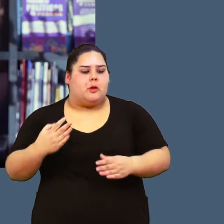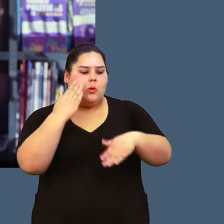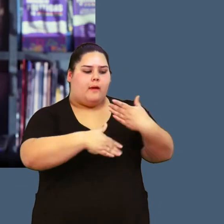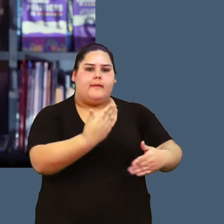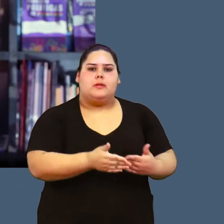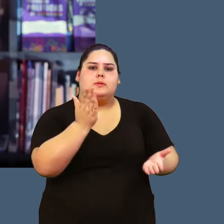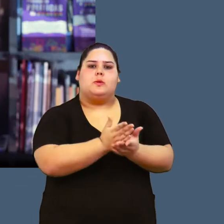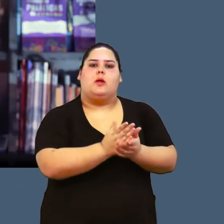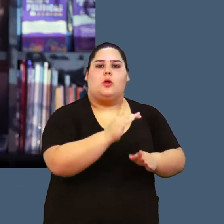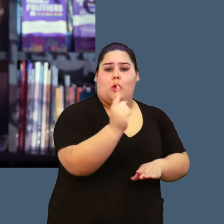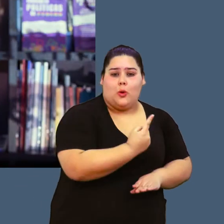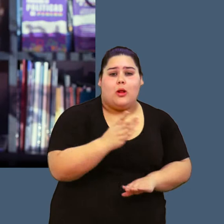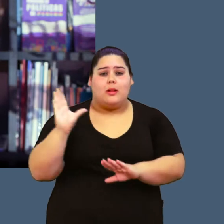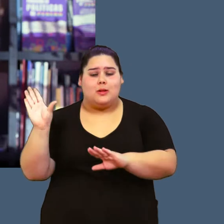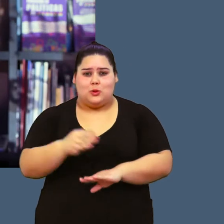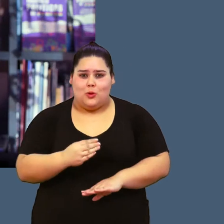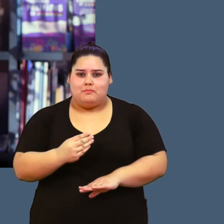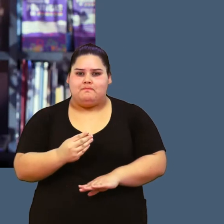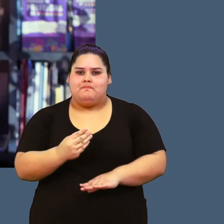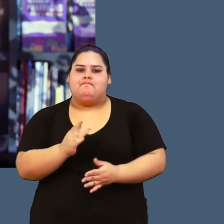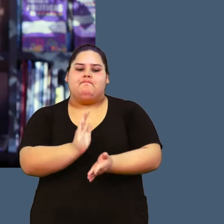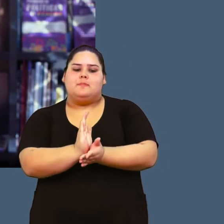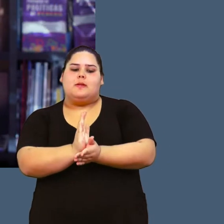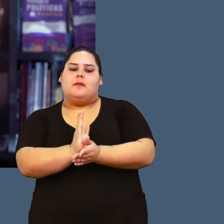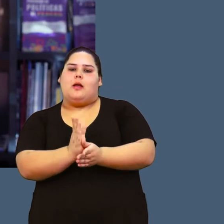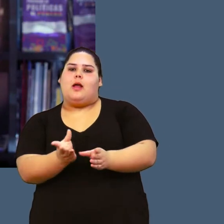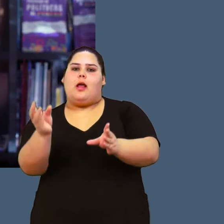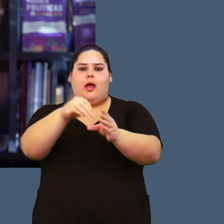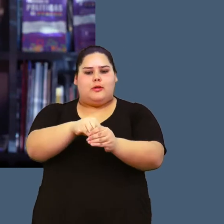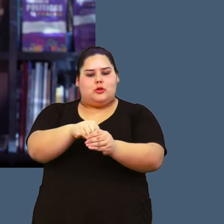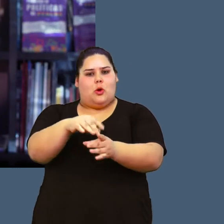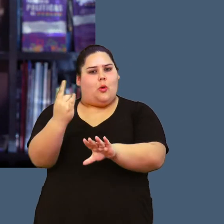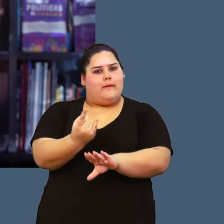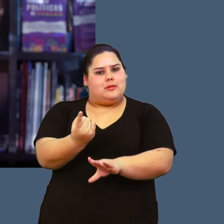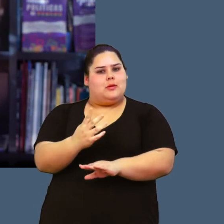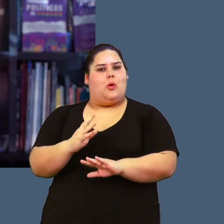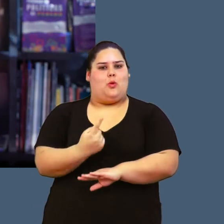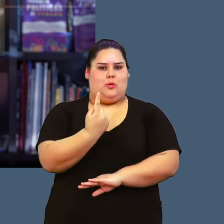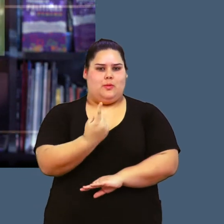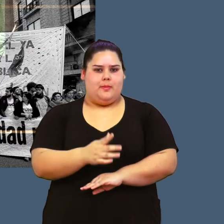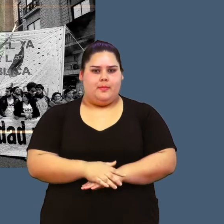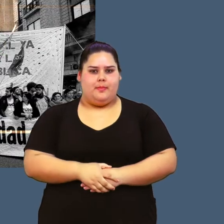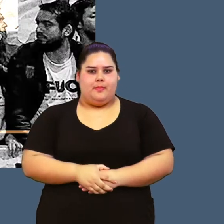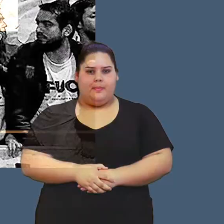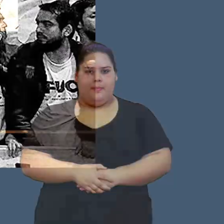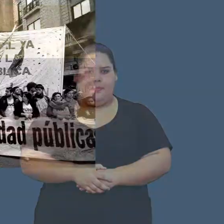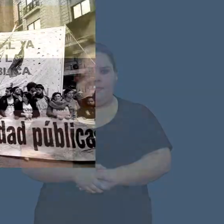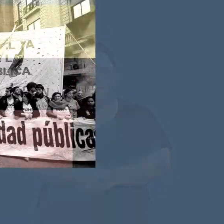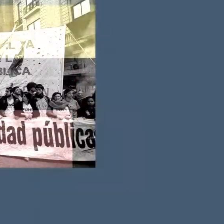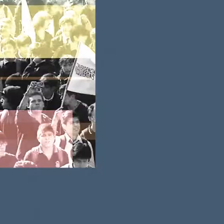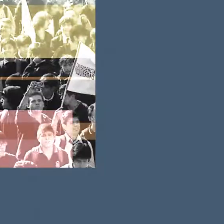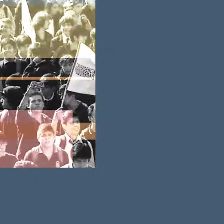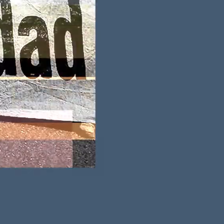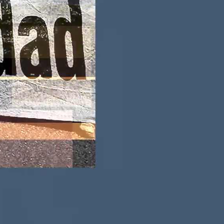su actividad es un derecho individual y colectivo, y está en juego la idea de autonomía de las